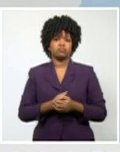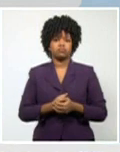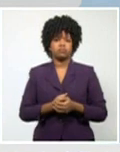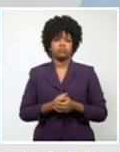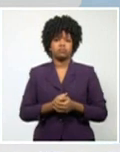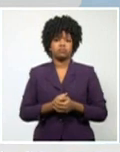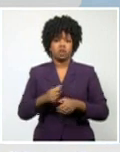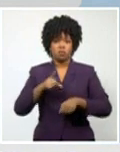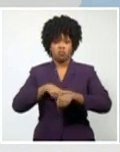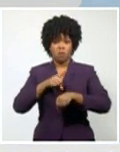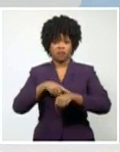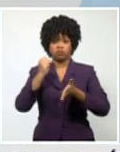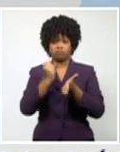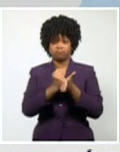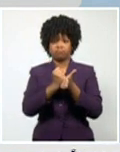de su fallecimiento